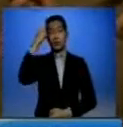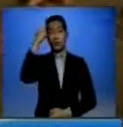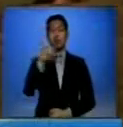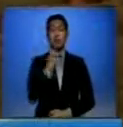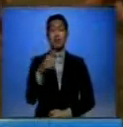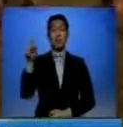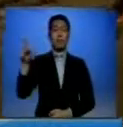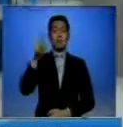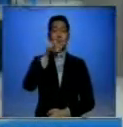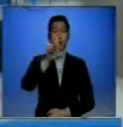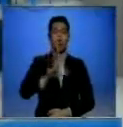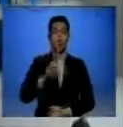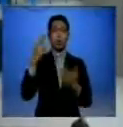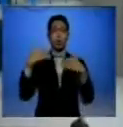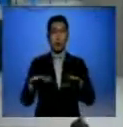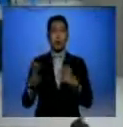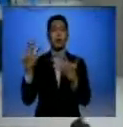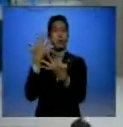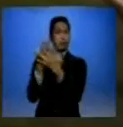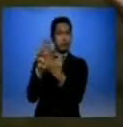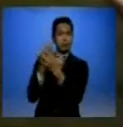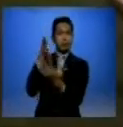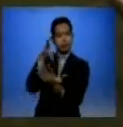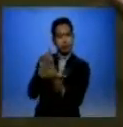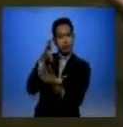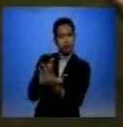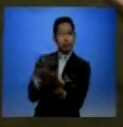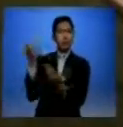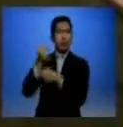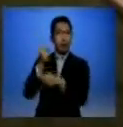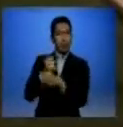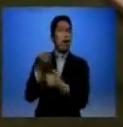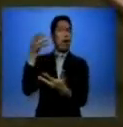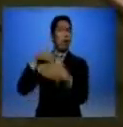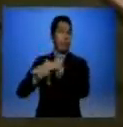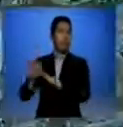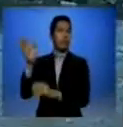trabajan y estudian dentro de las nuevas cárceles del país. Estefanía Montes de Oca, Gama Noticias.